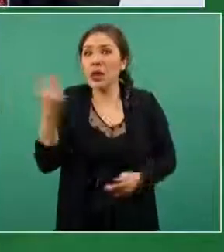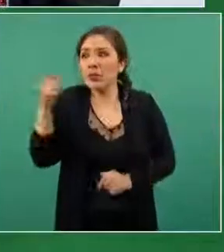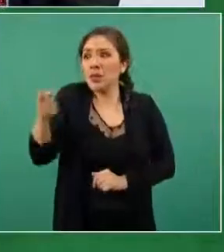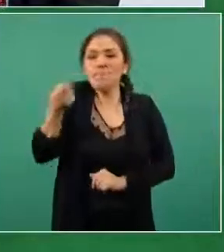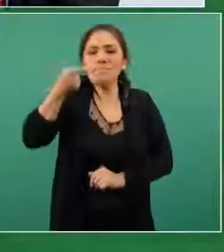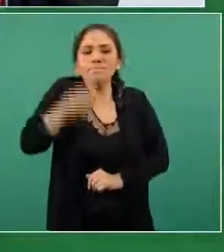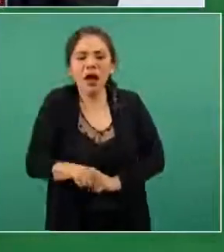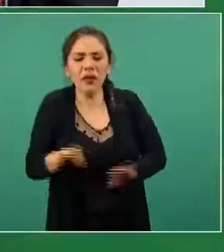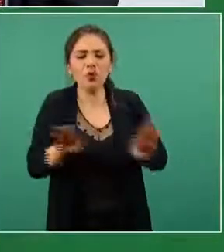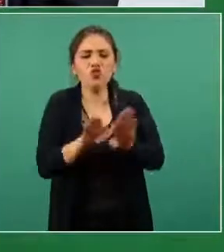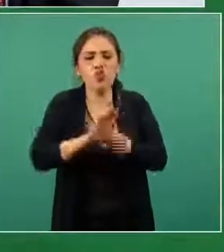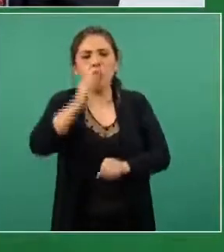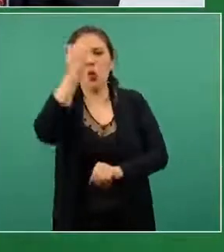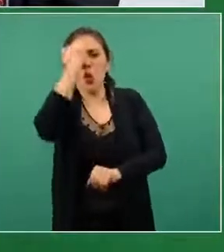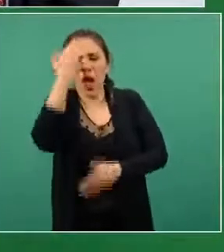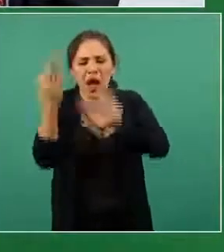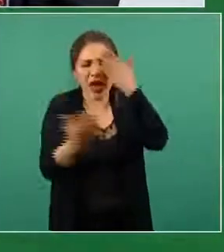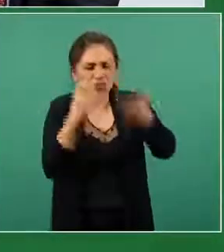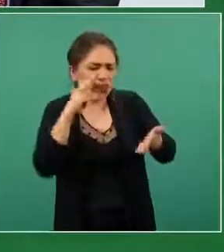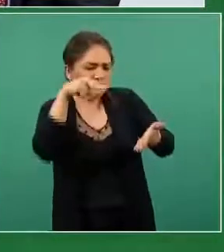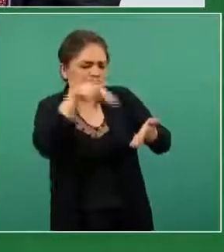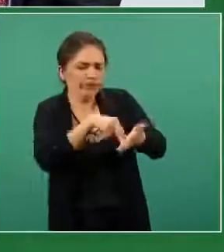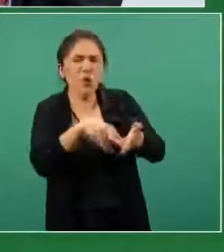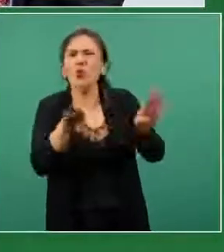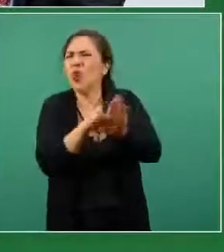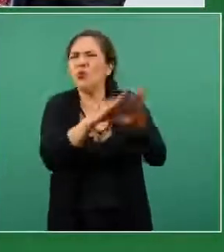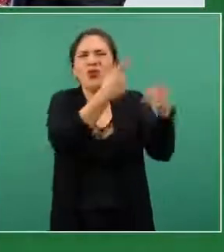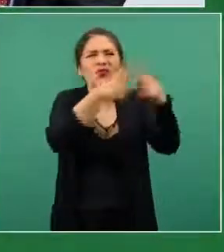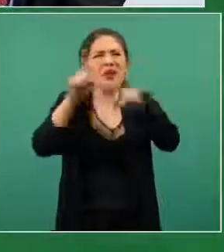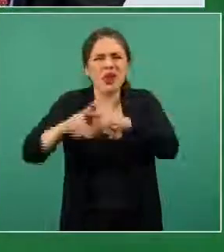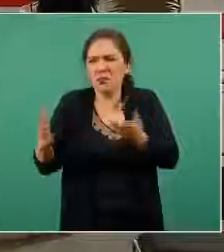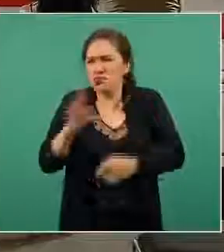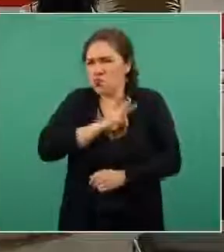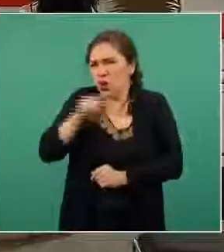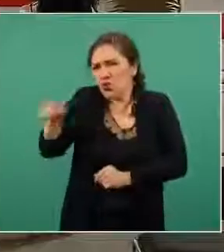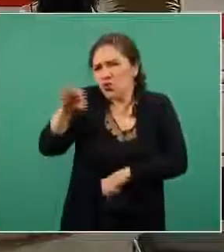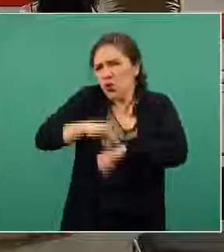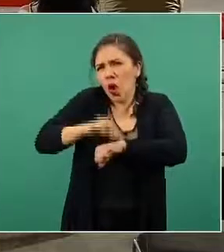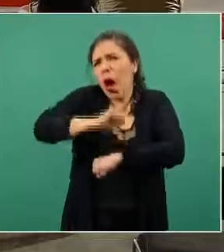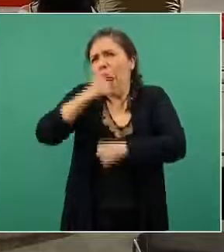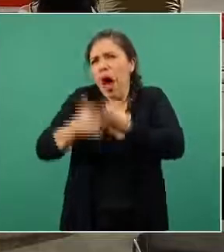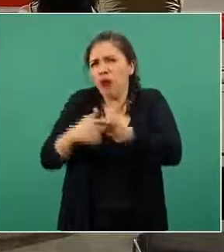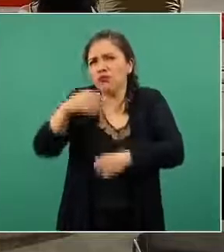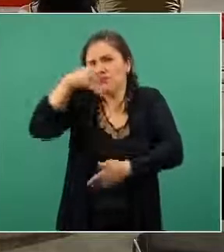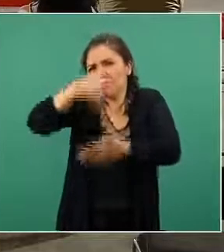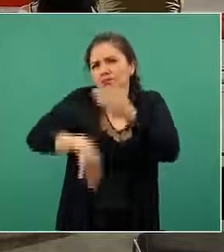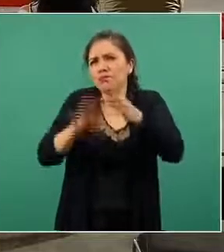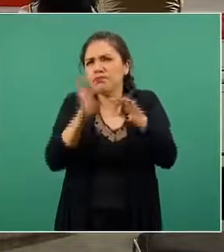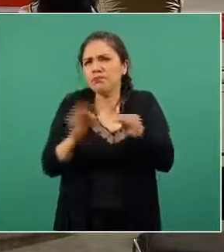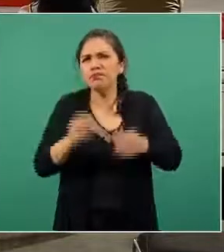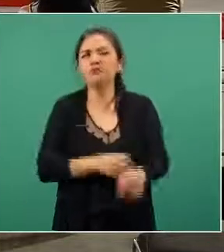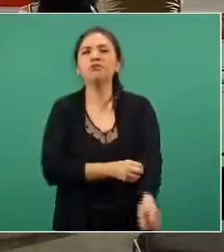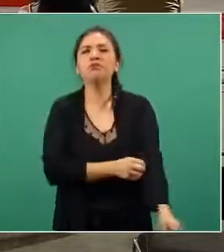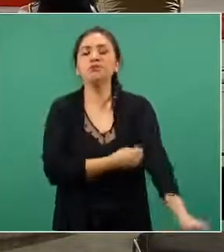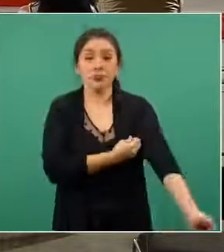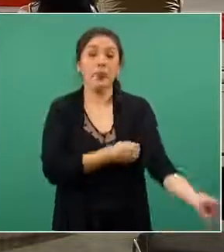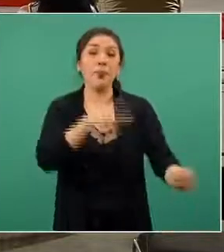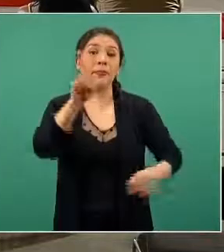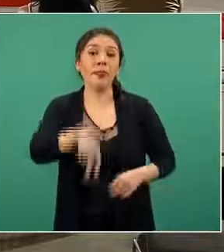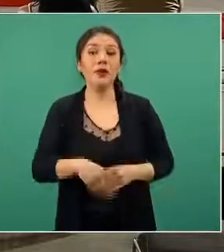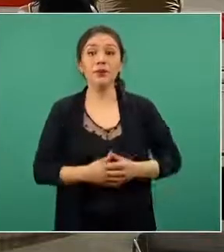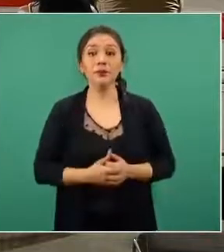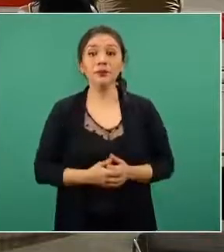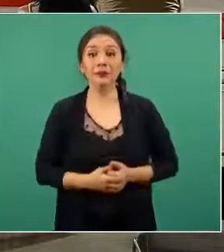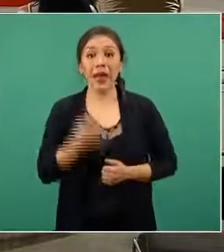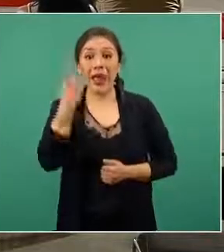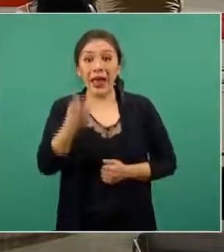indicaciones, que conozca los estudios del paciente, etcétera, etcétera. No sé, doctor, si tenga usted algún otro comentario al respecto. Claro. De hecho, le voy a decir que esto para